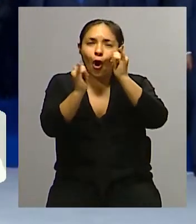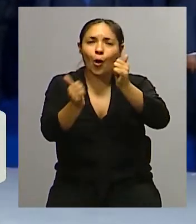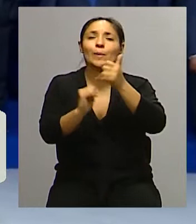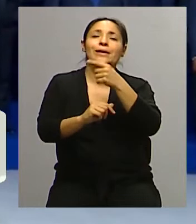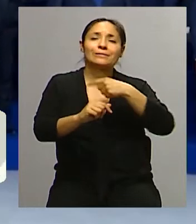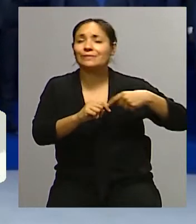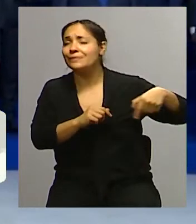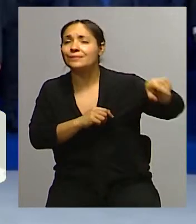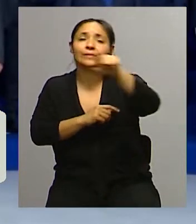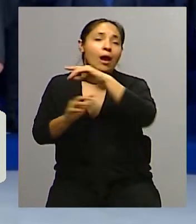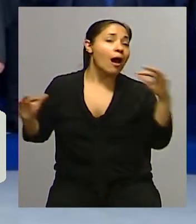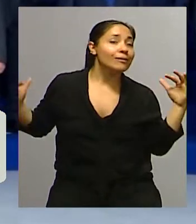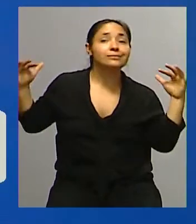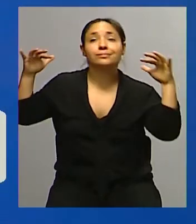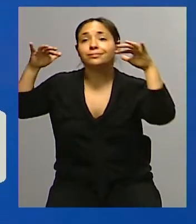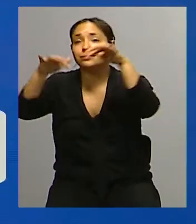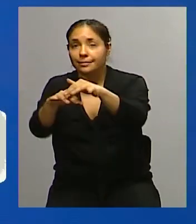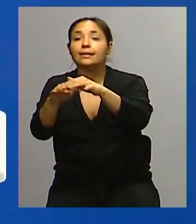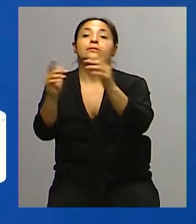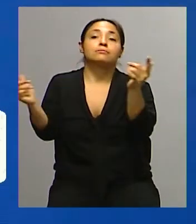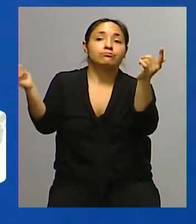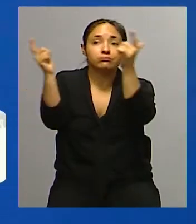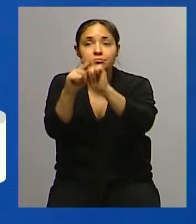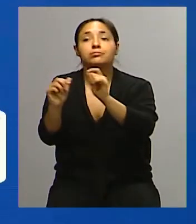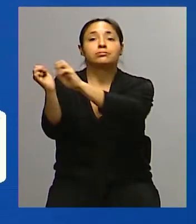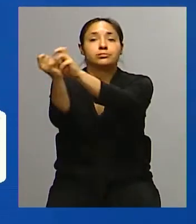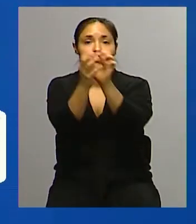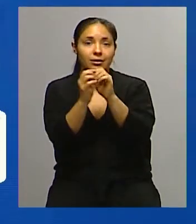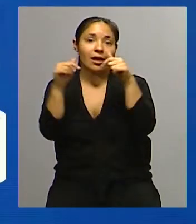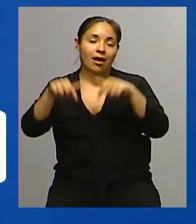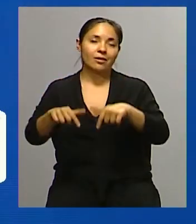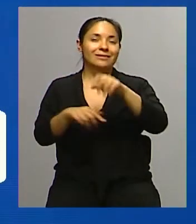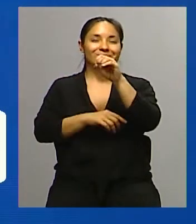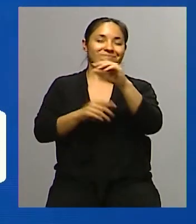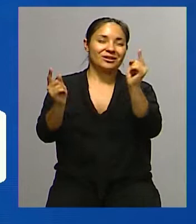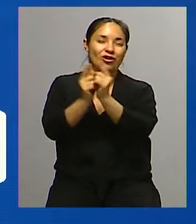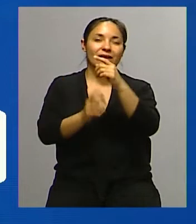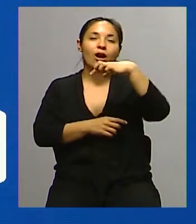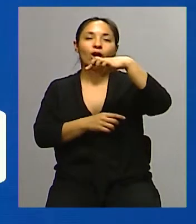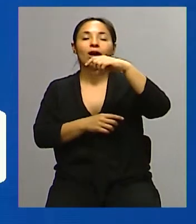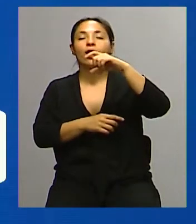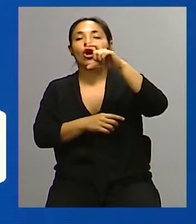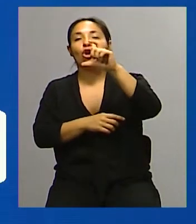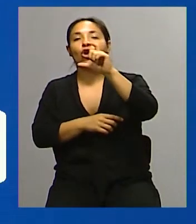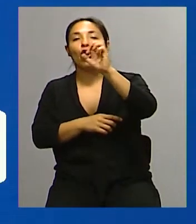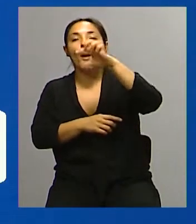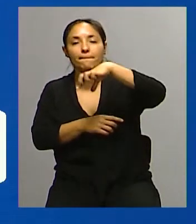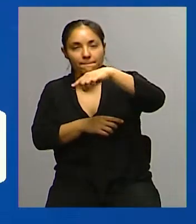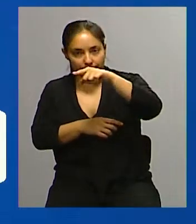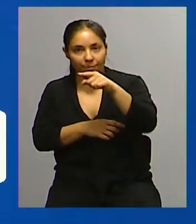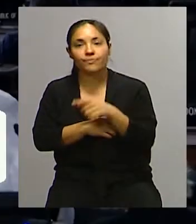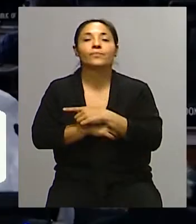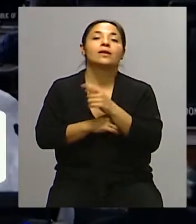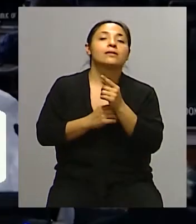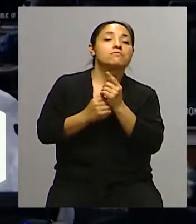justamente encuentran en estos momentos de las COP, en este caso la COP27, momentos para no solamente